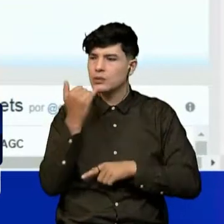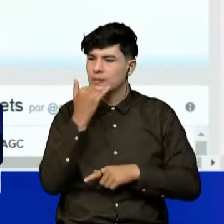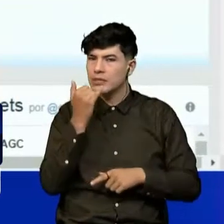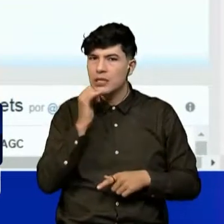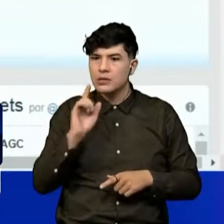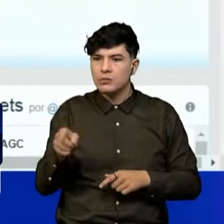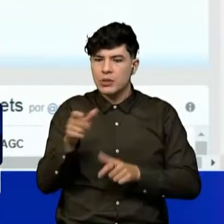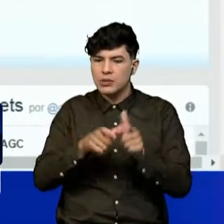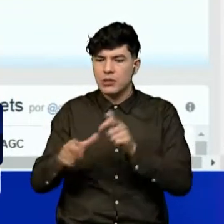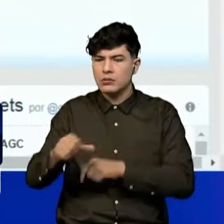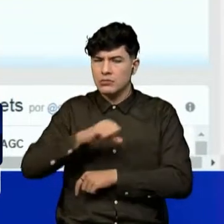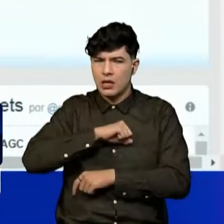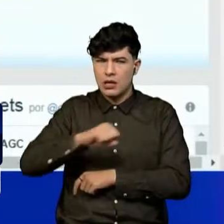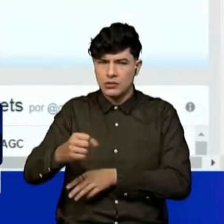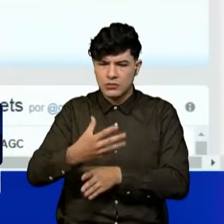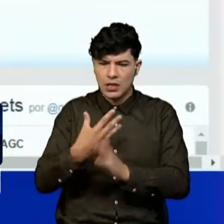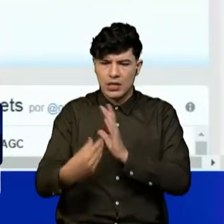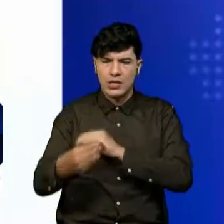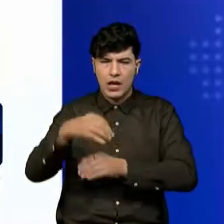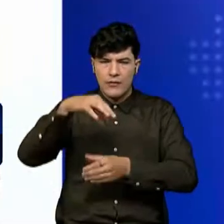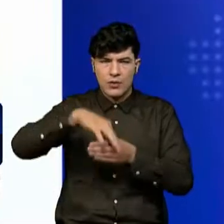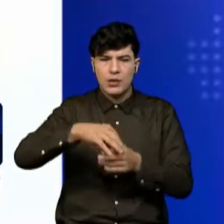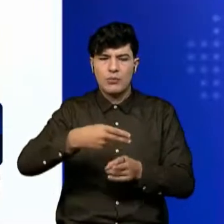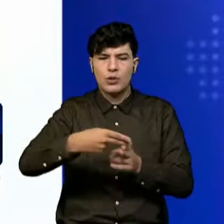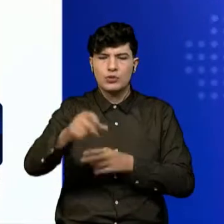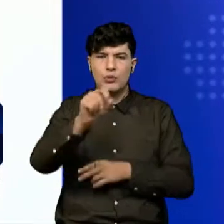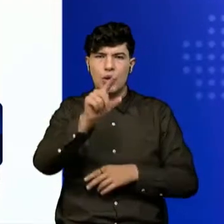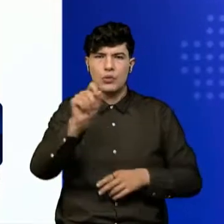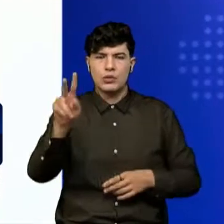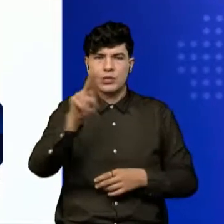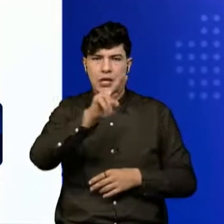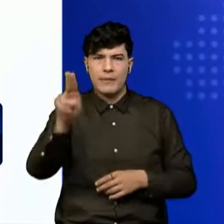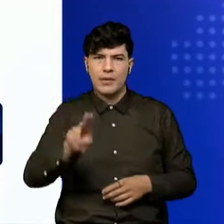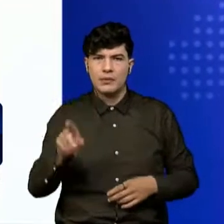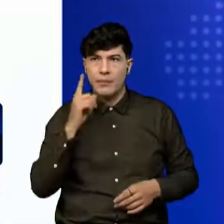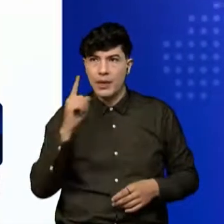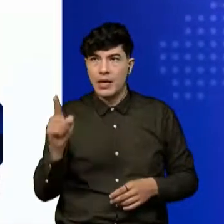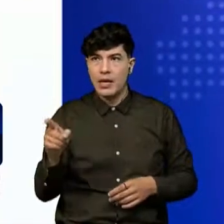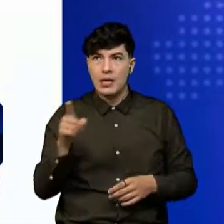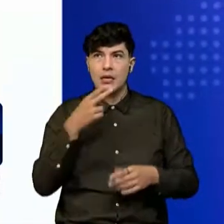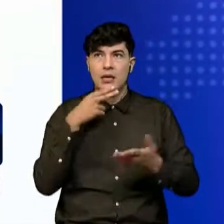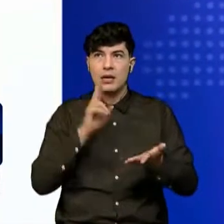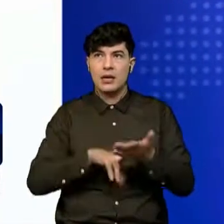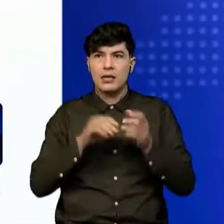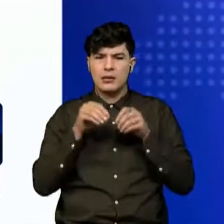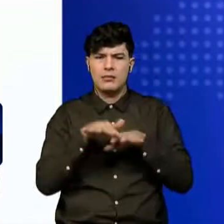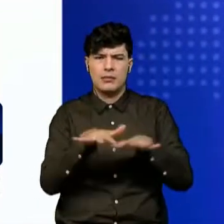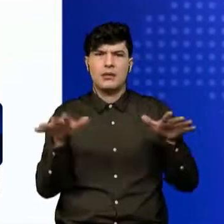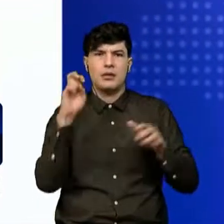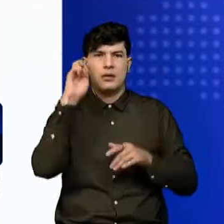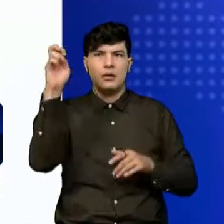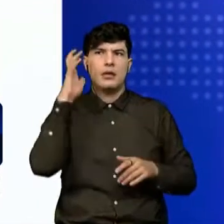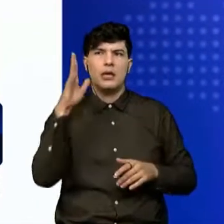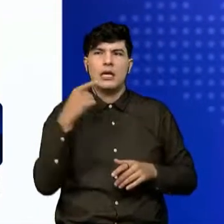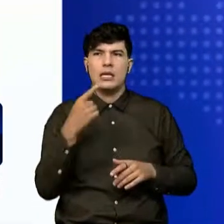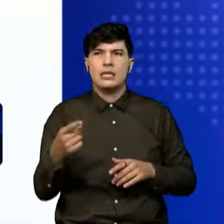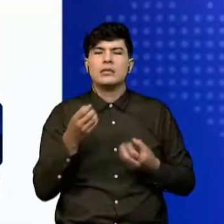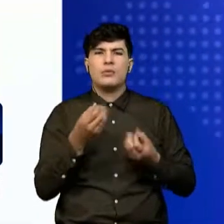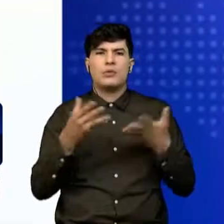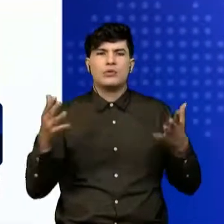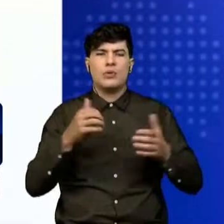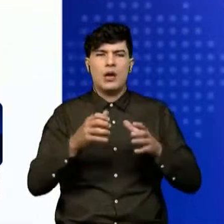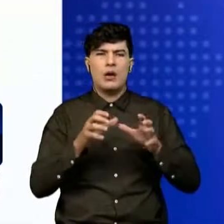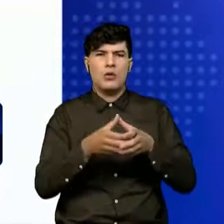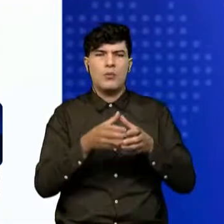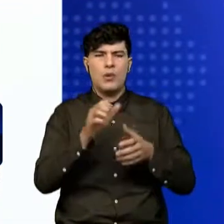derecho a salir a votar el próximo 11 de marzo este comunicado ha estado circulando por las redes sociales en norte de santander donde las llamadas autodefensas